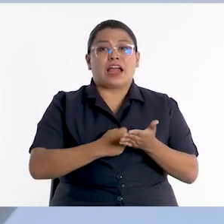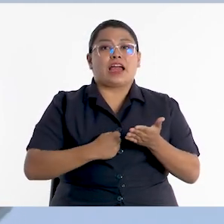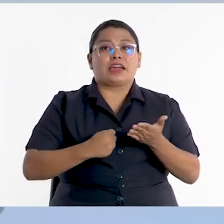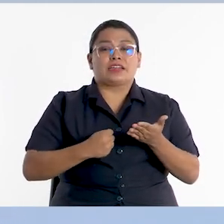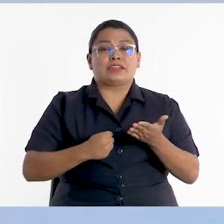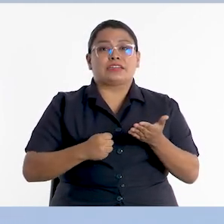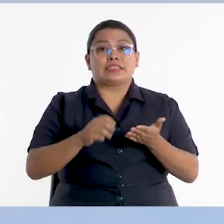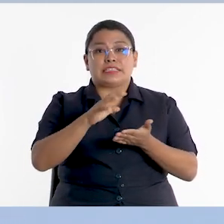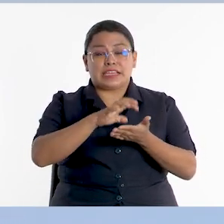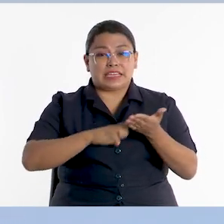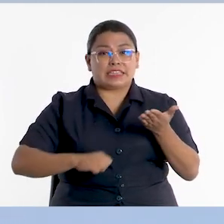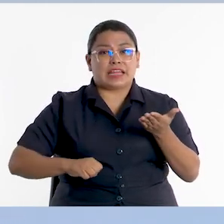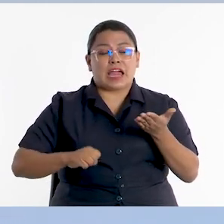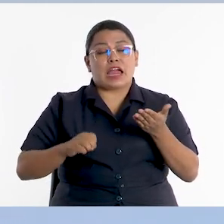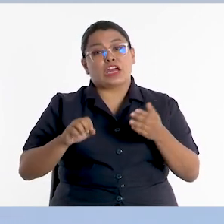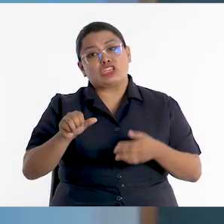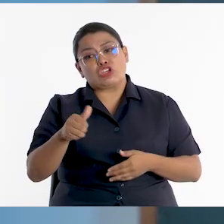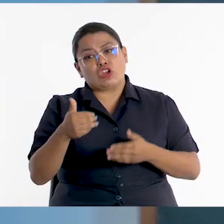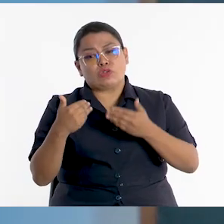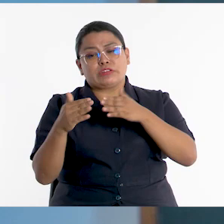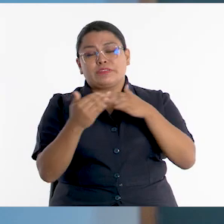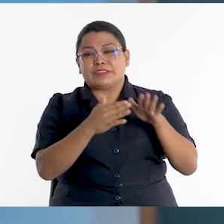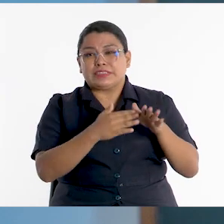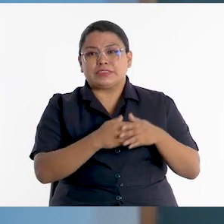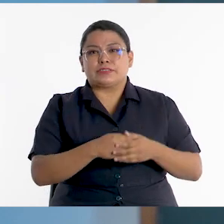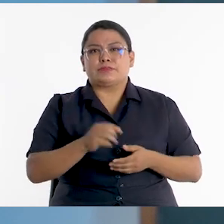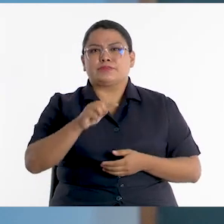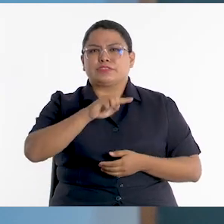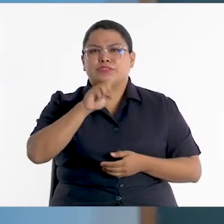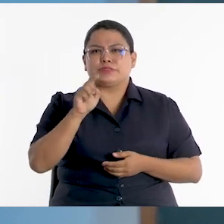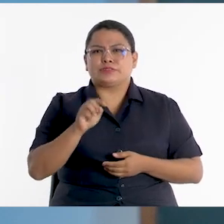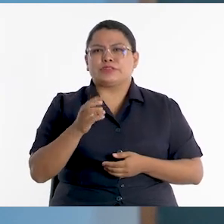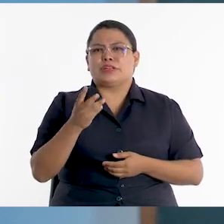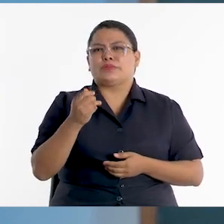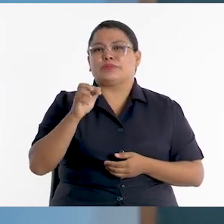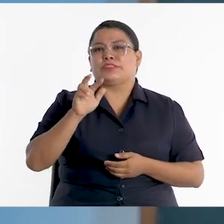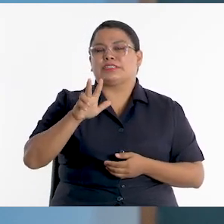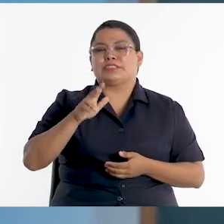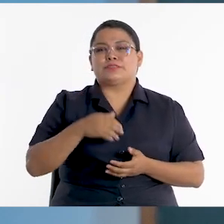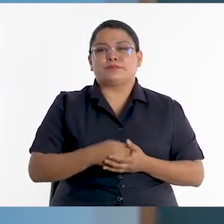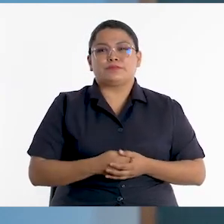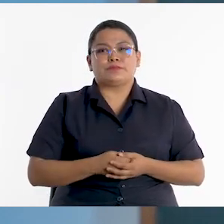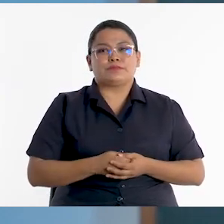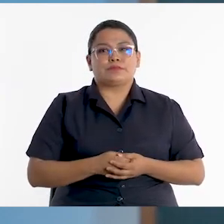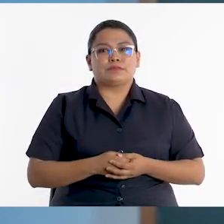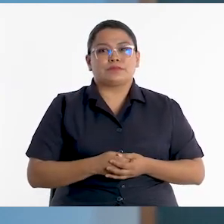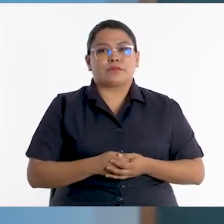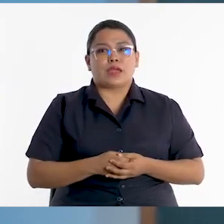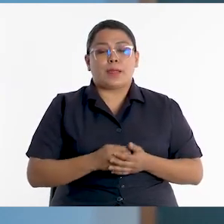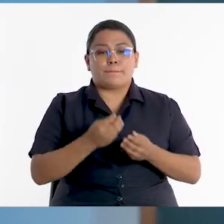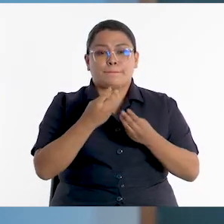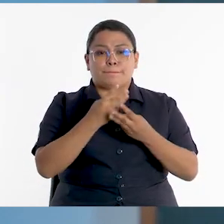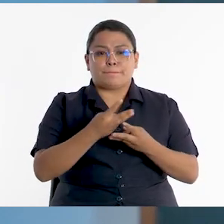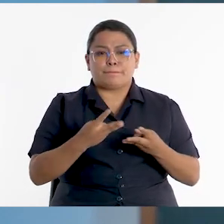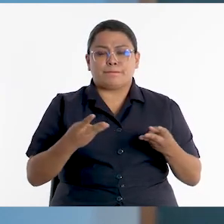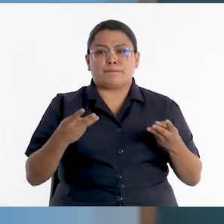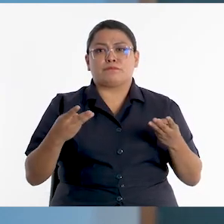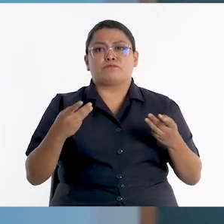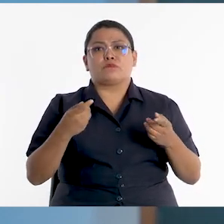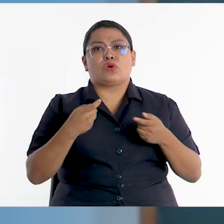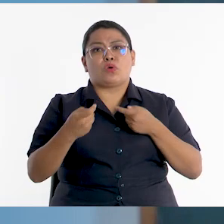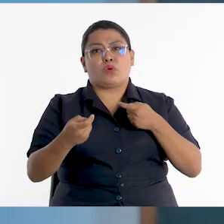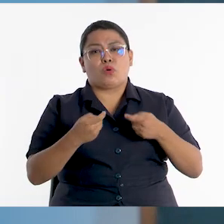y el sentido de diferencia. Pregunta número 3. ¿Cuál es el material